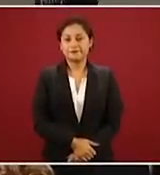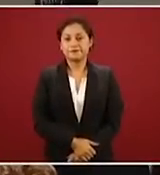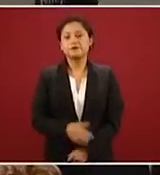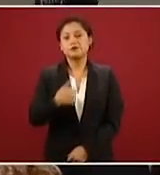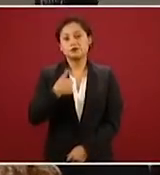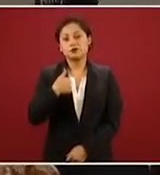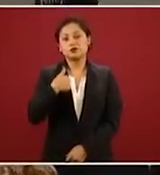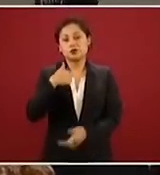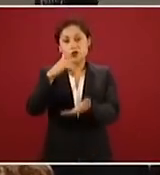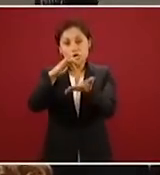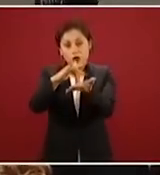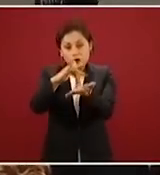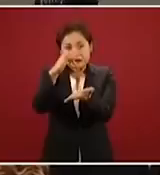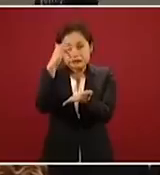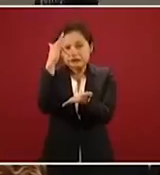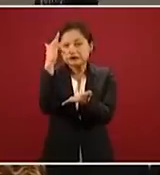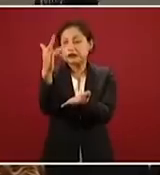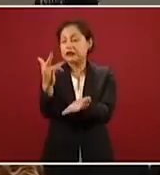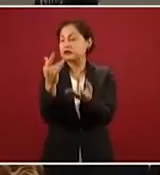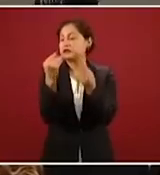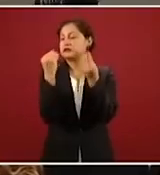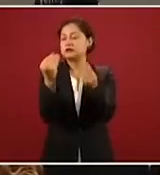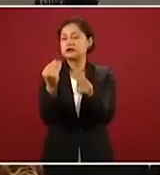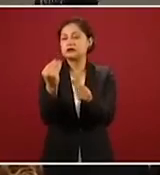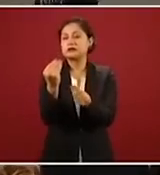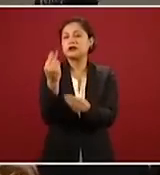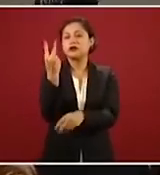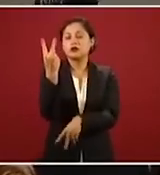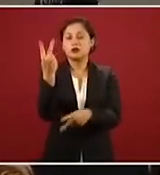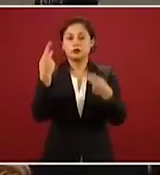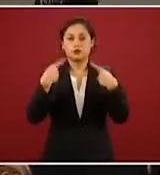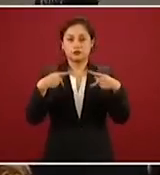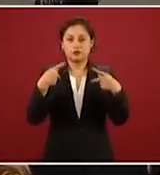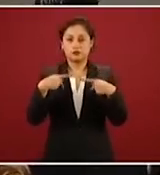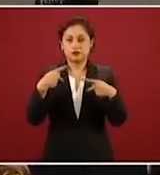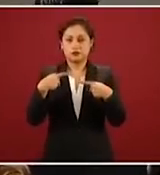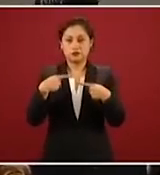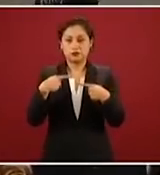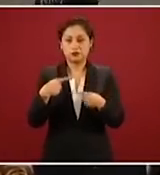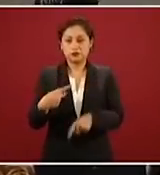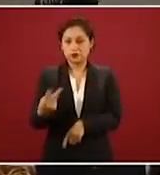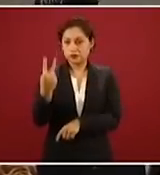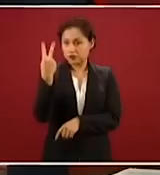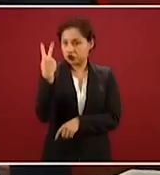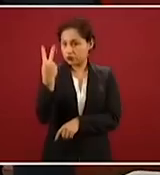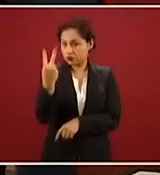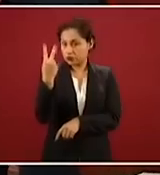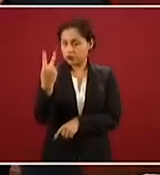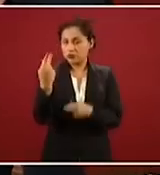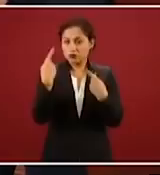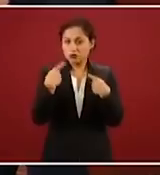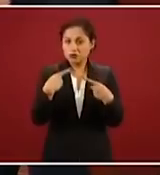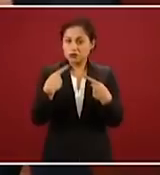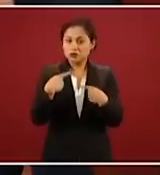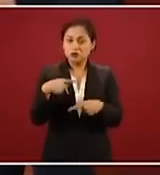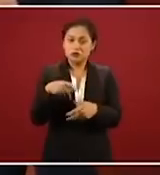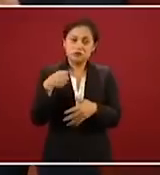a dos grandes personas, a dos incansables